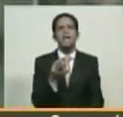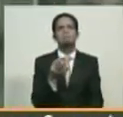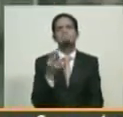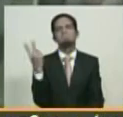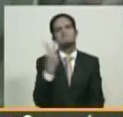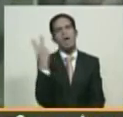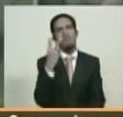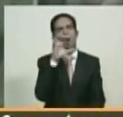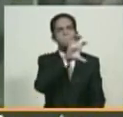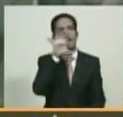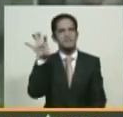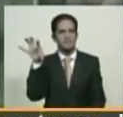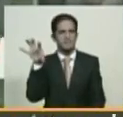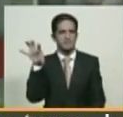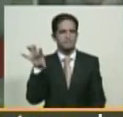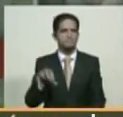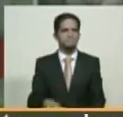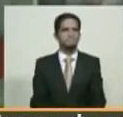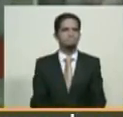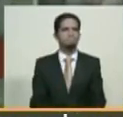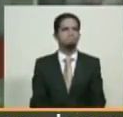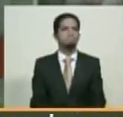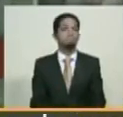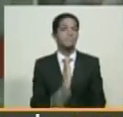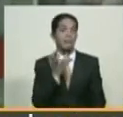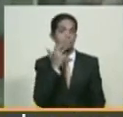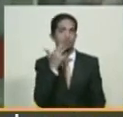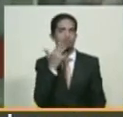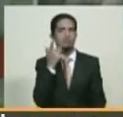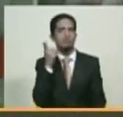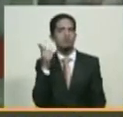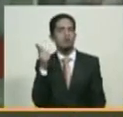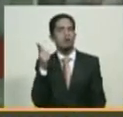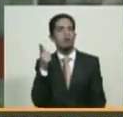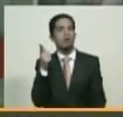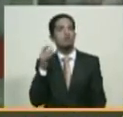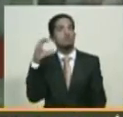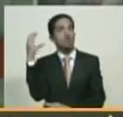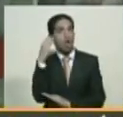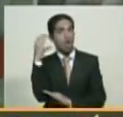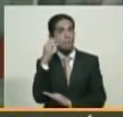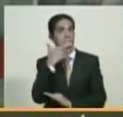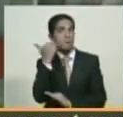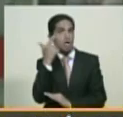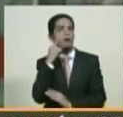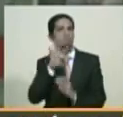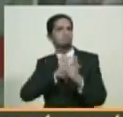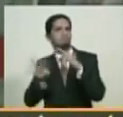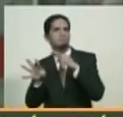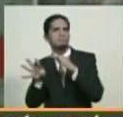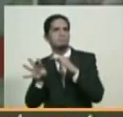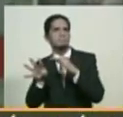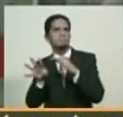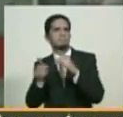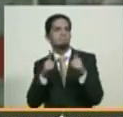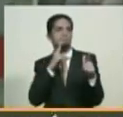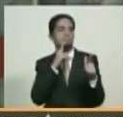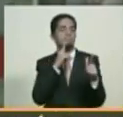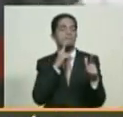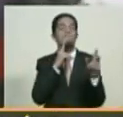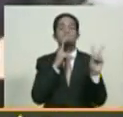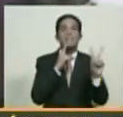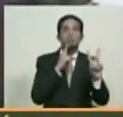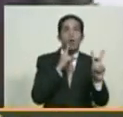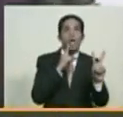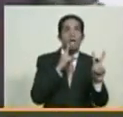binacionales, que bueno, cuando las cosas están mejor en Colombia, pues van hacia Colombia, cuando están mejor en Venezuela, así lo hacen de este